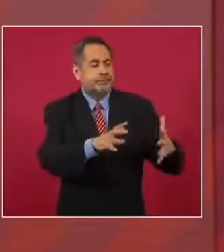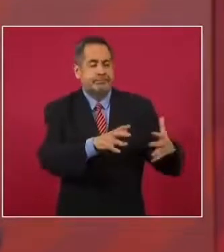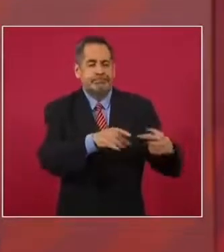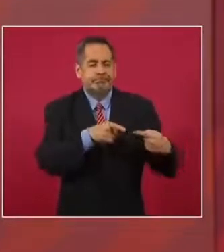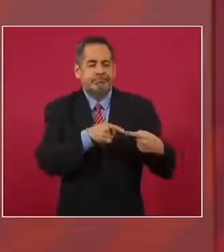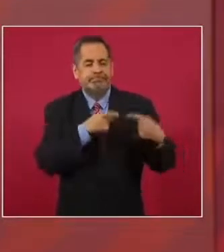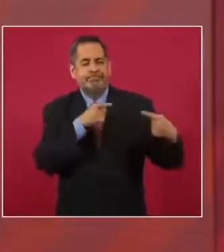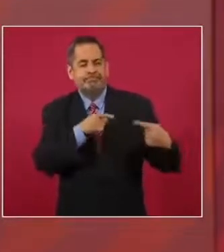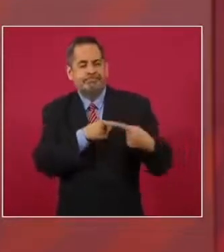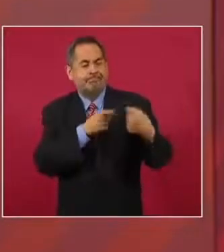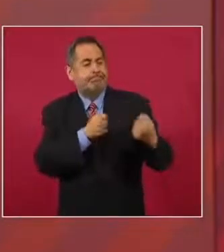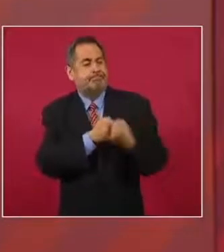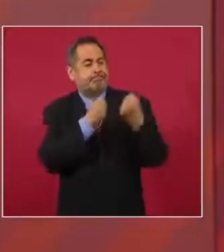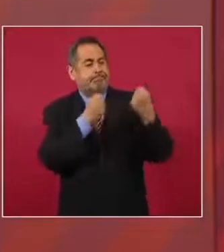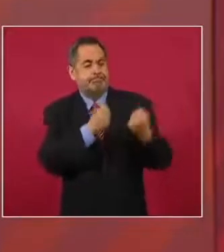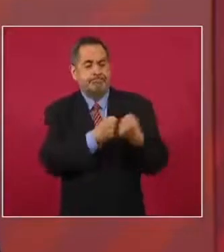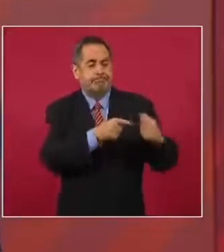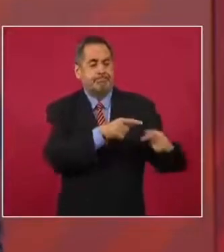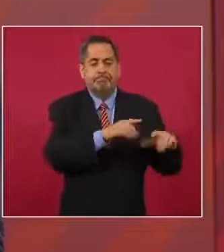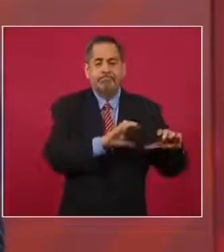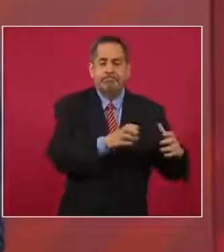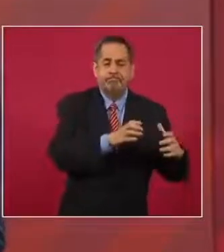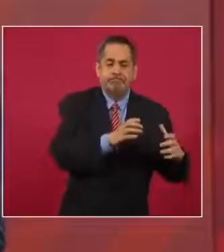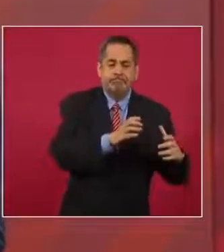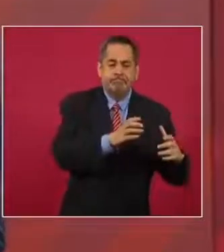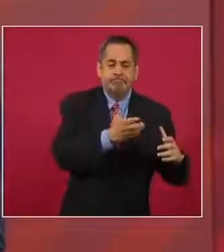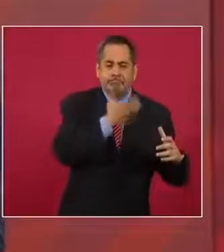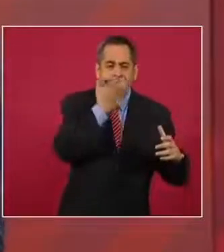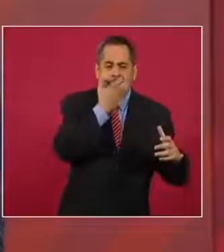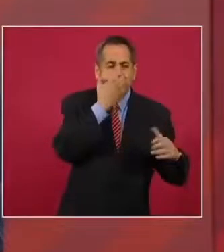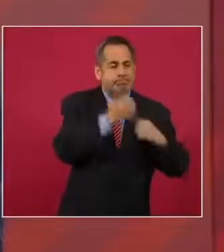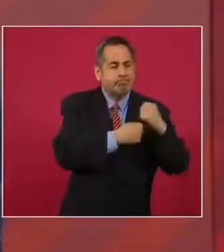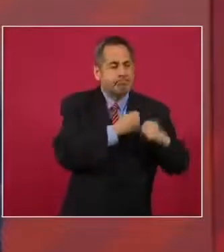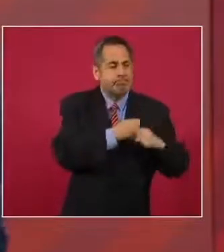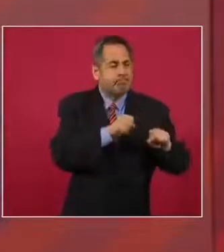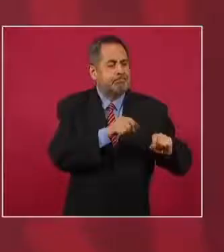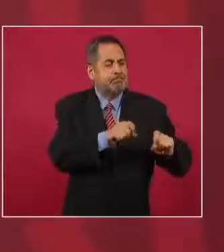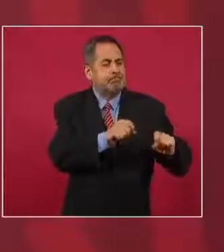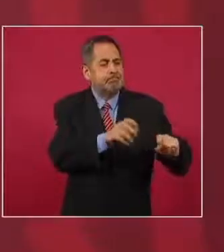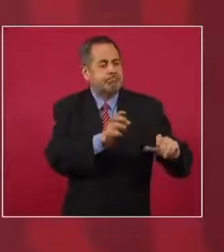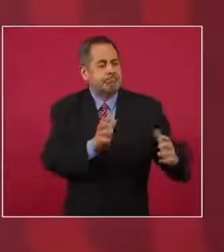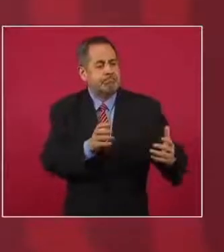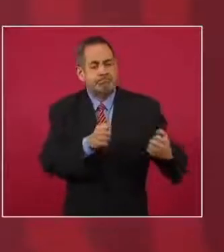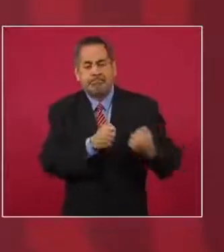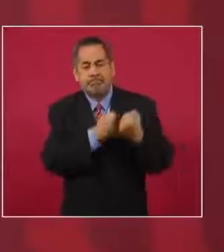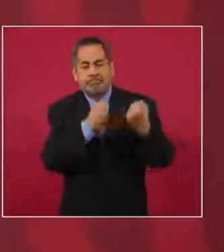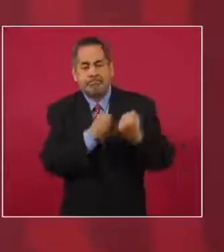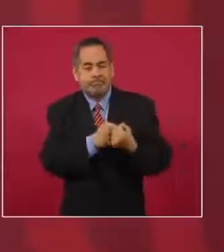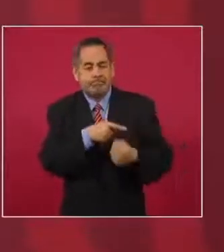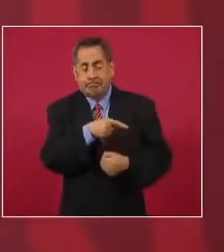conservador, yo agregaría